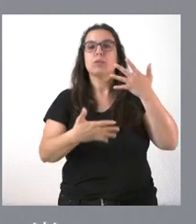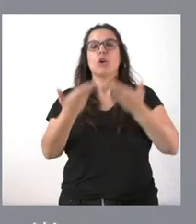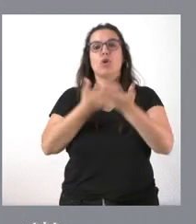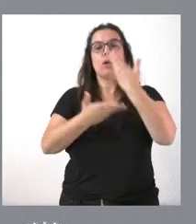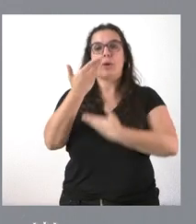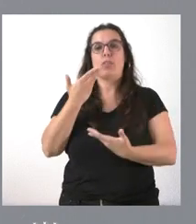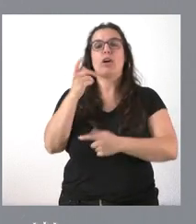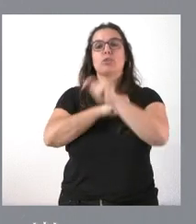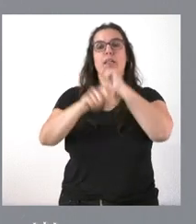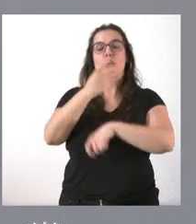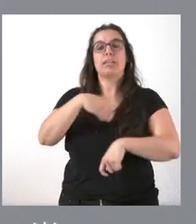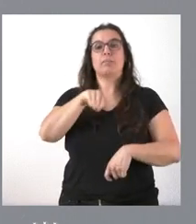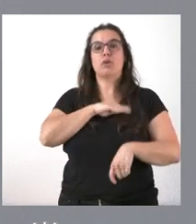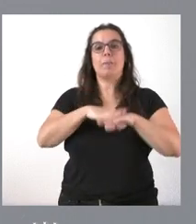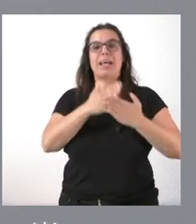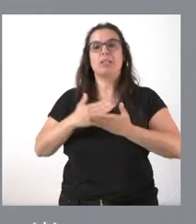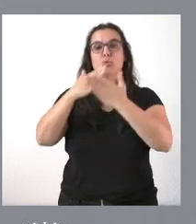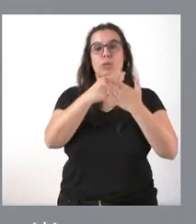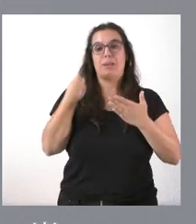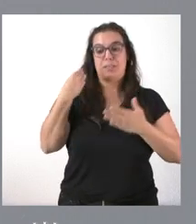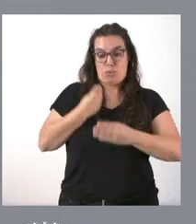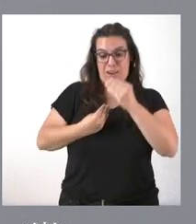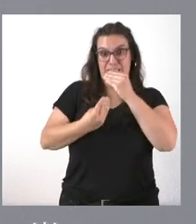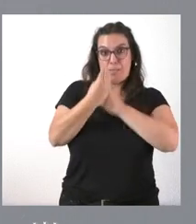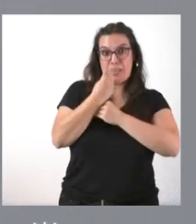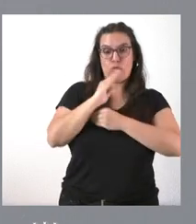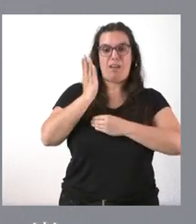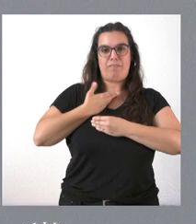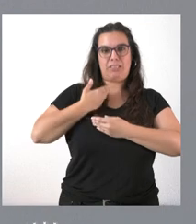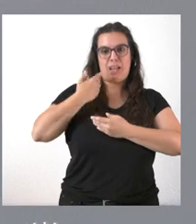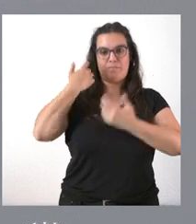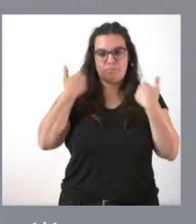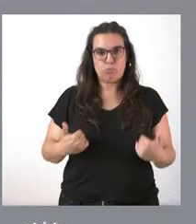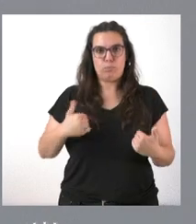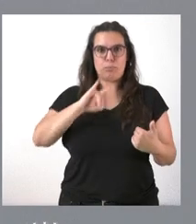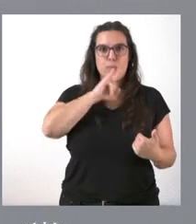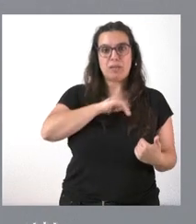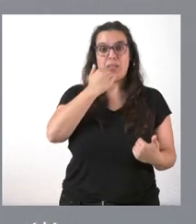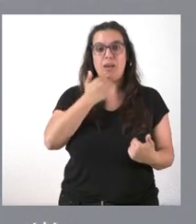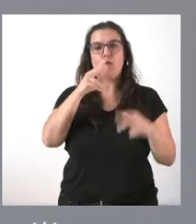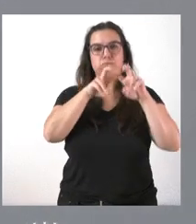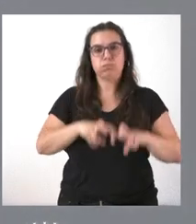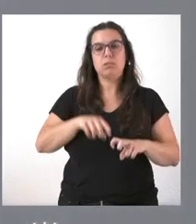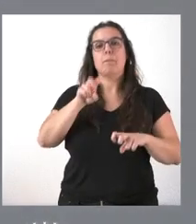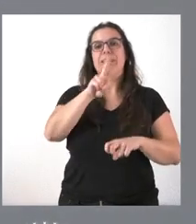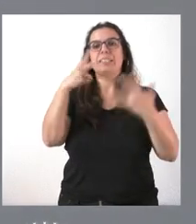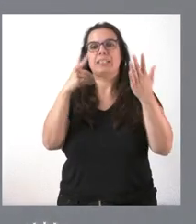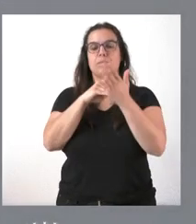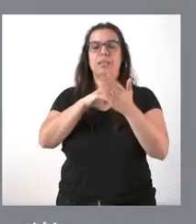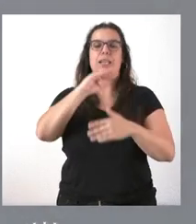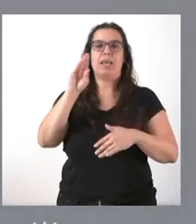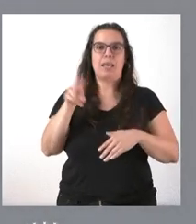española para el registro y estudio de malformaciones congénicos aseremac para un importe de 26.000 euros para llevar a cabo